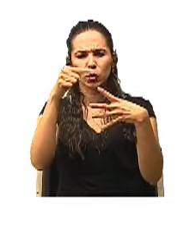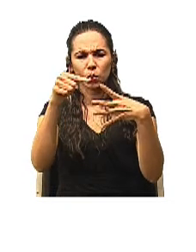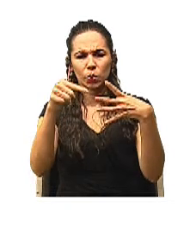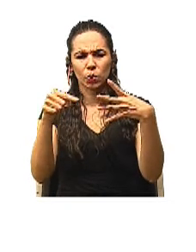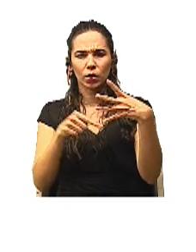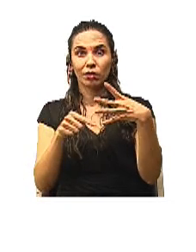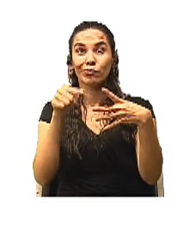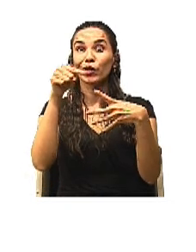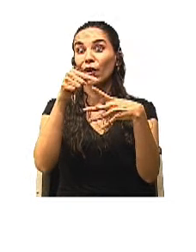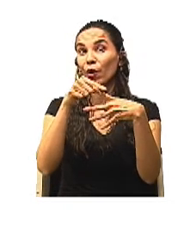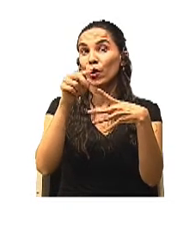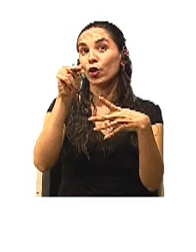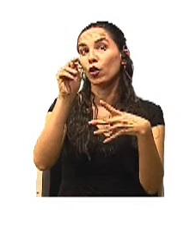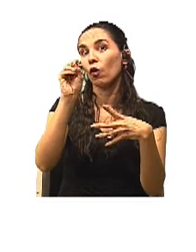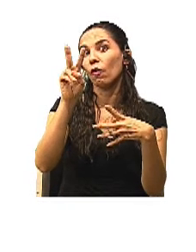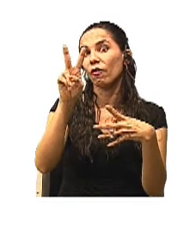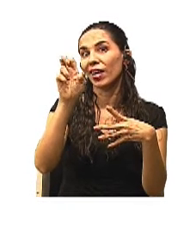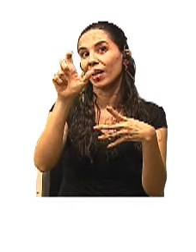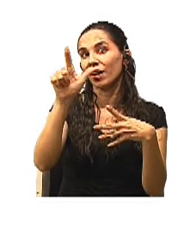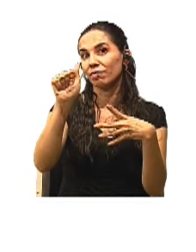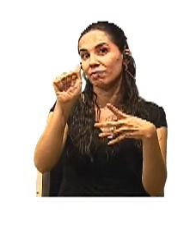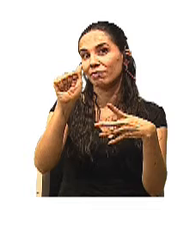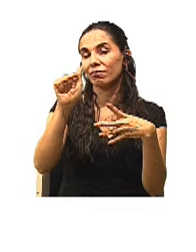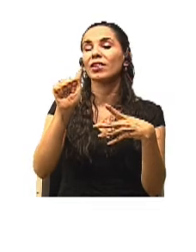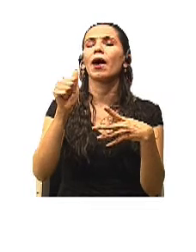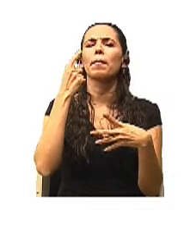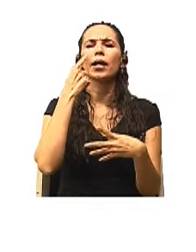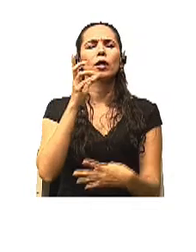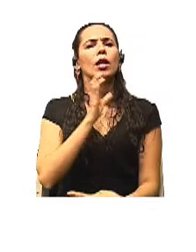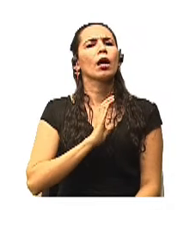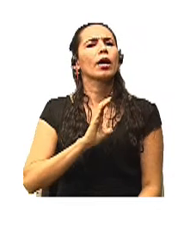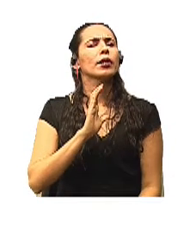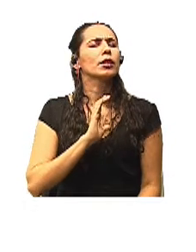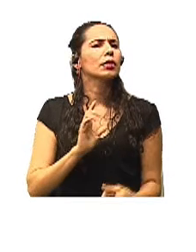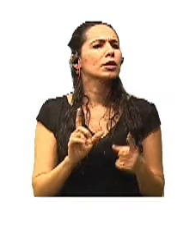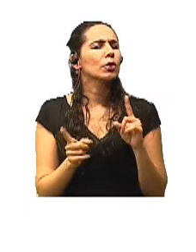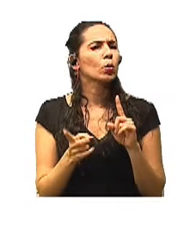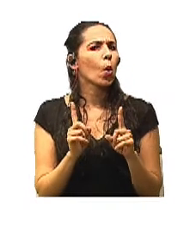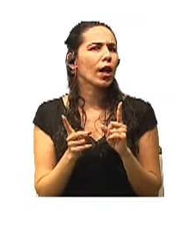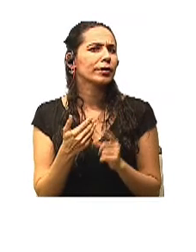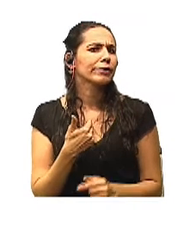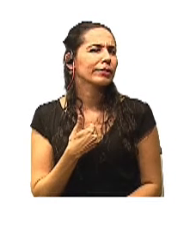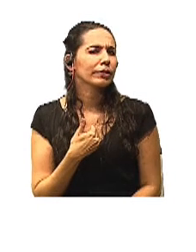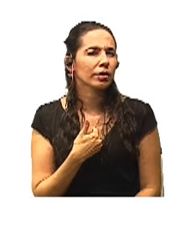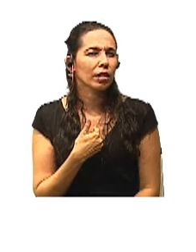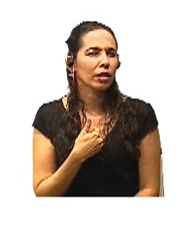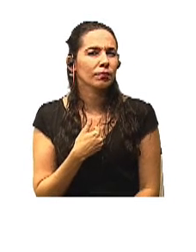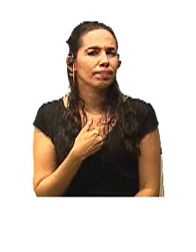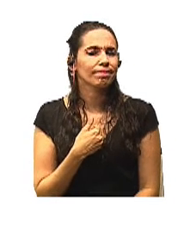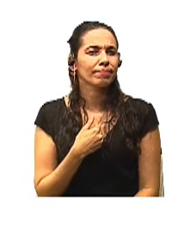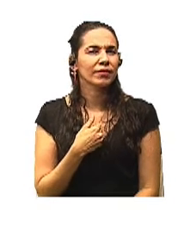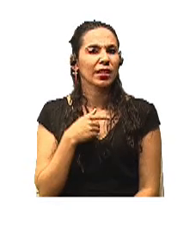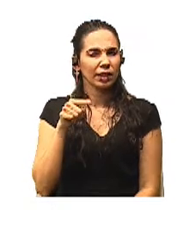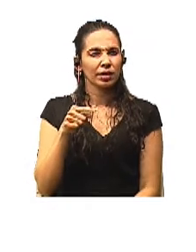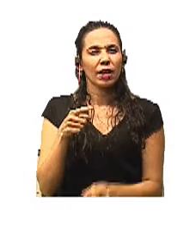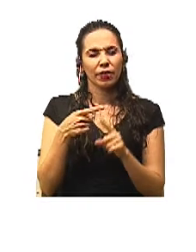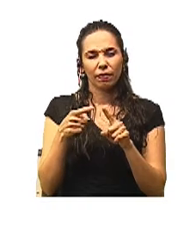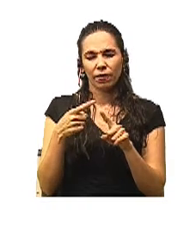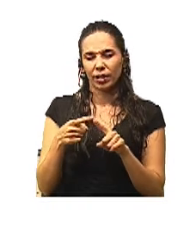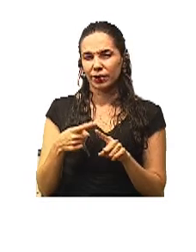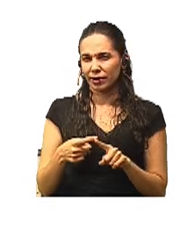es la novela. Vamos a ir viendo qué características tiene este género